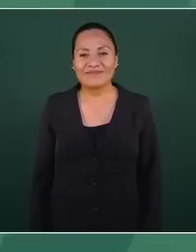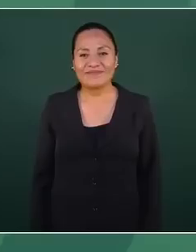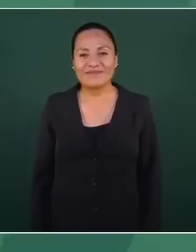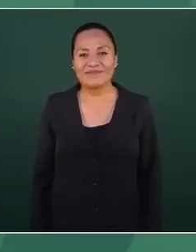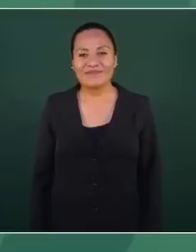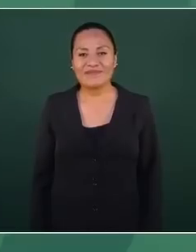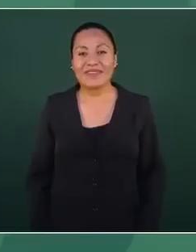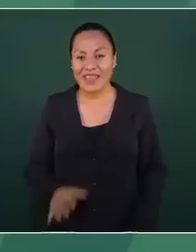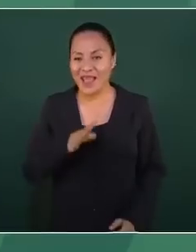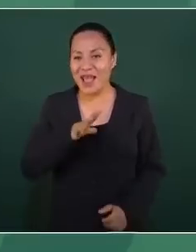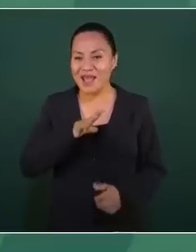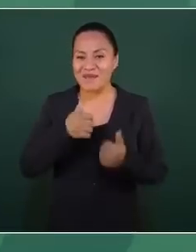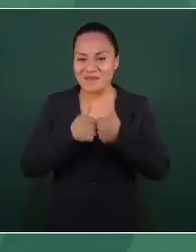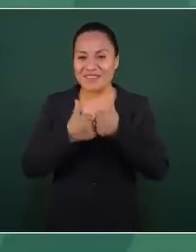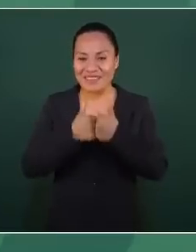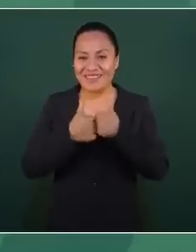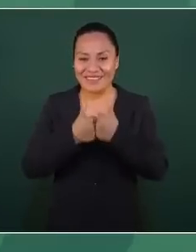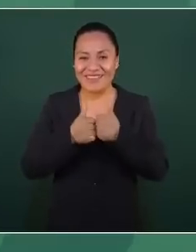Hay pan.